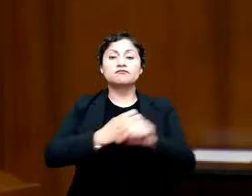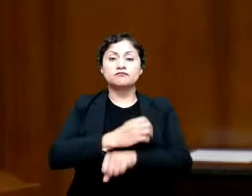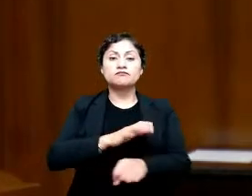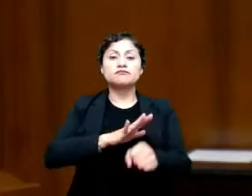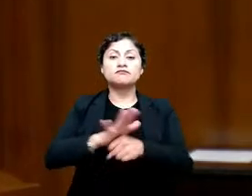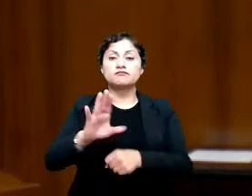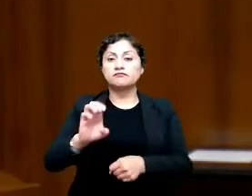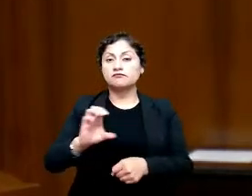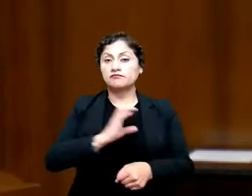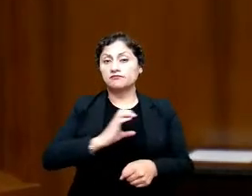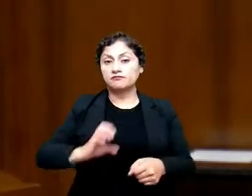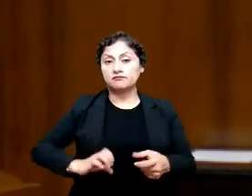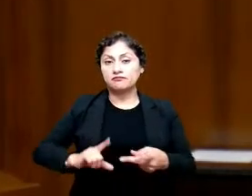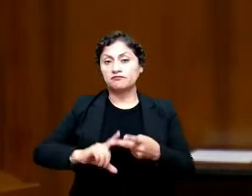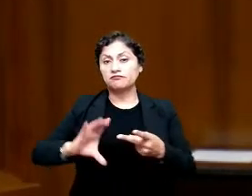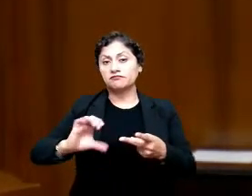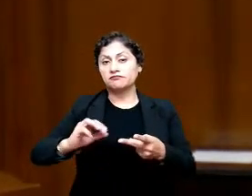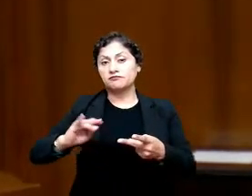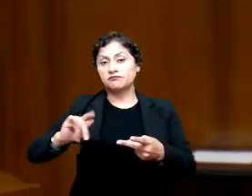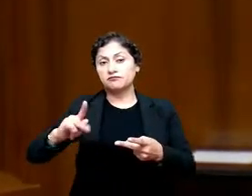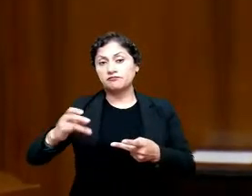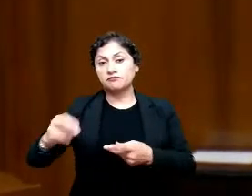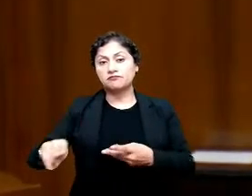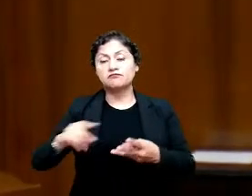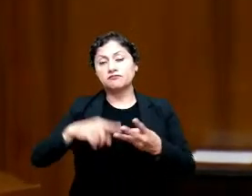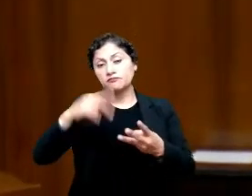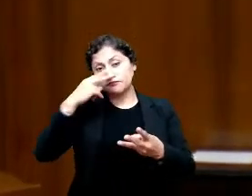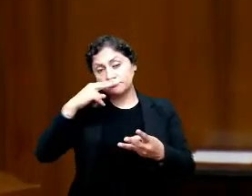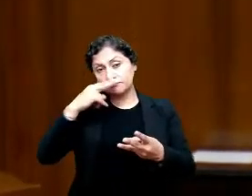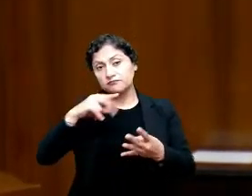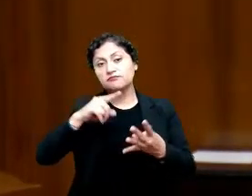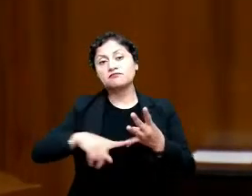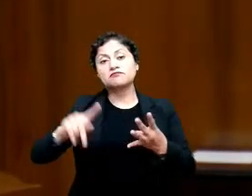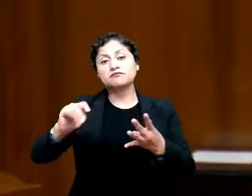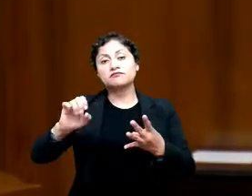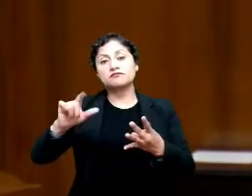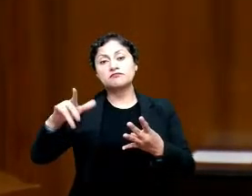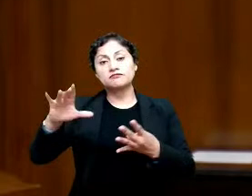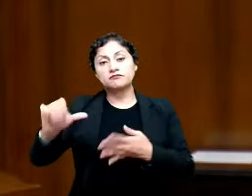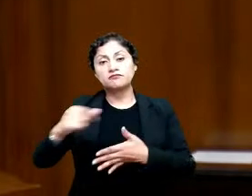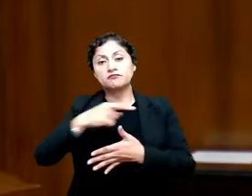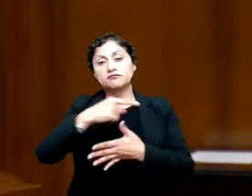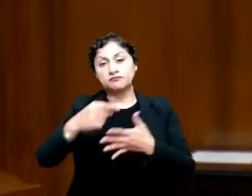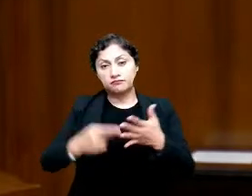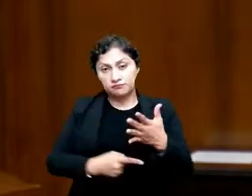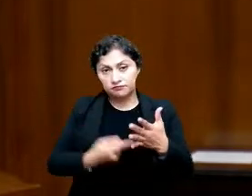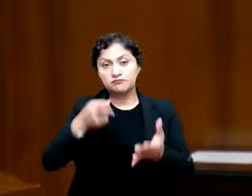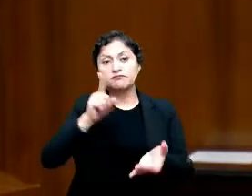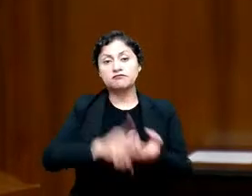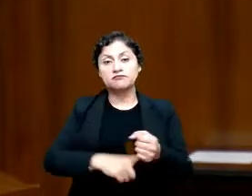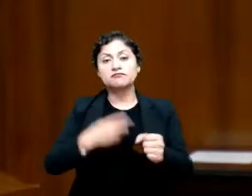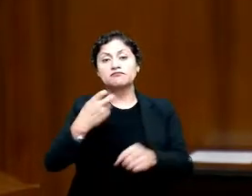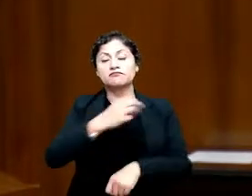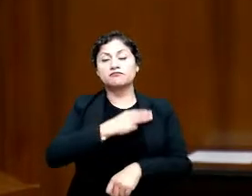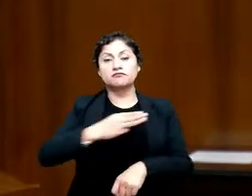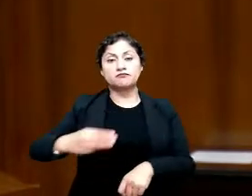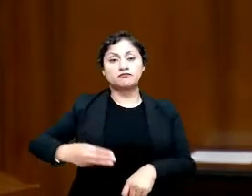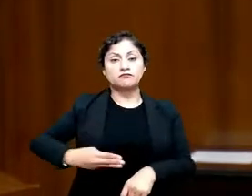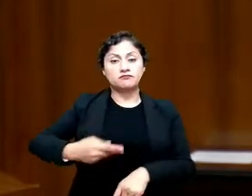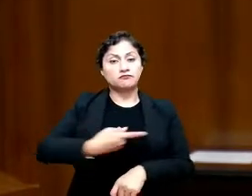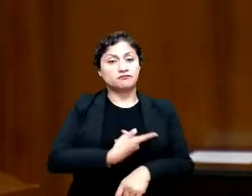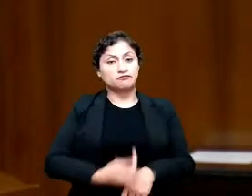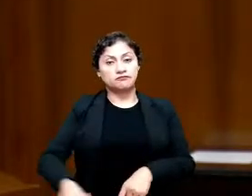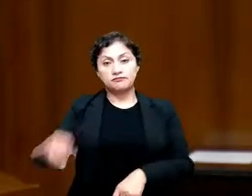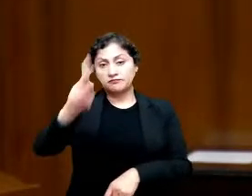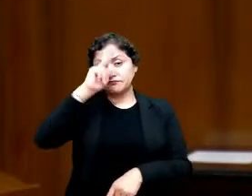Ecatepec, Chimalhuacán, Toluca, Nezahualcóyotl, considerados dentro de los municipios con habitantes más pobres a nivel